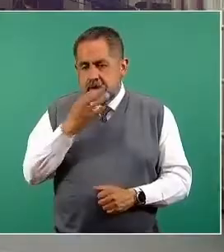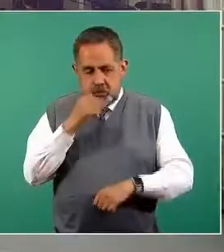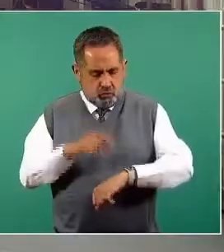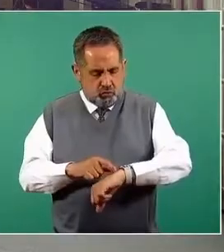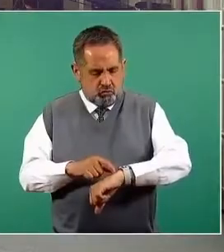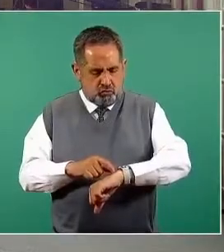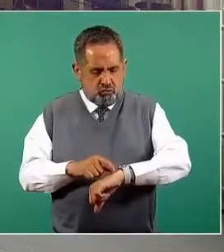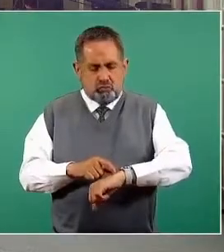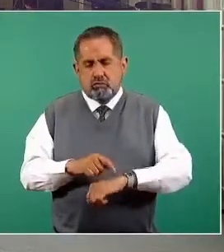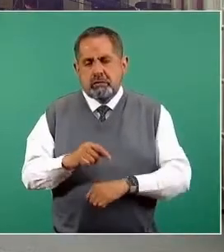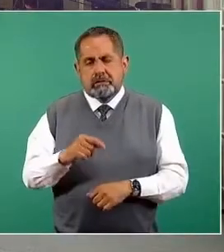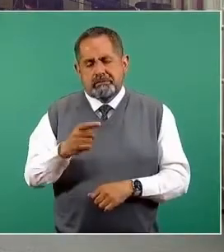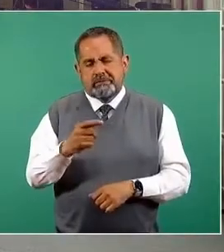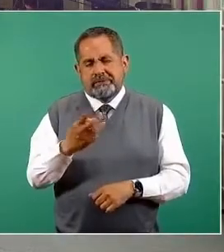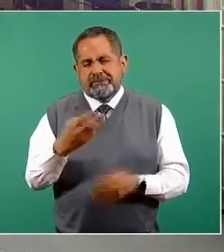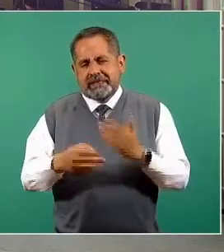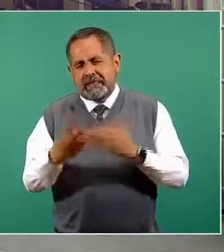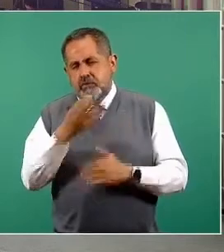las 19:57.